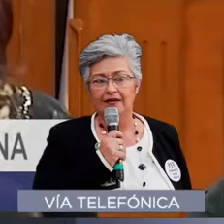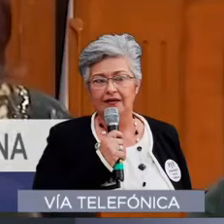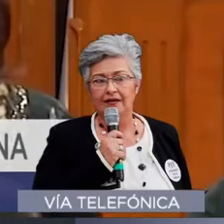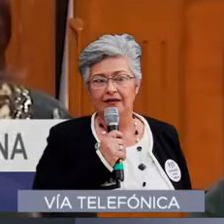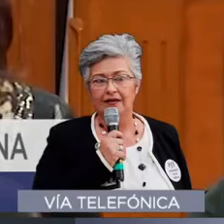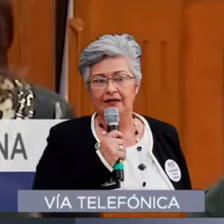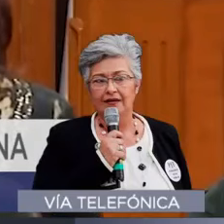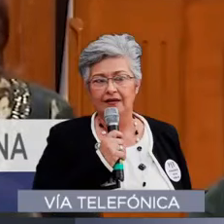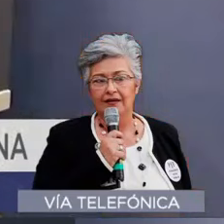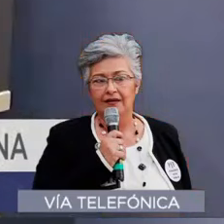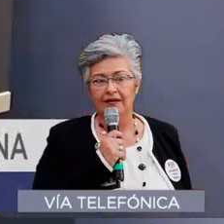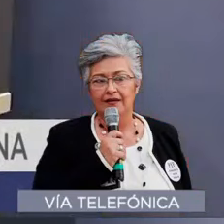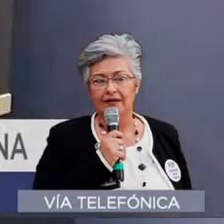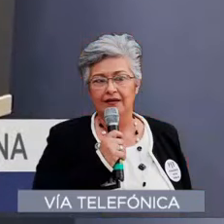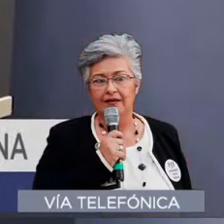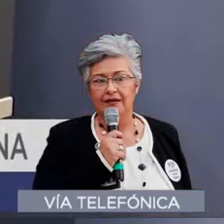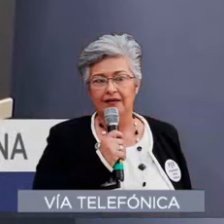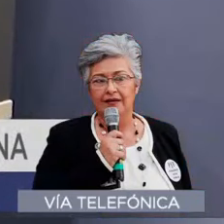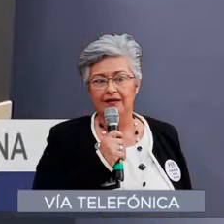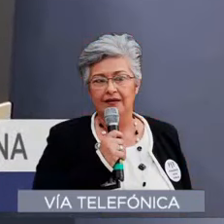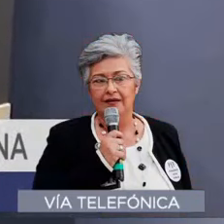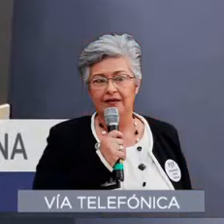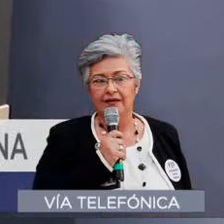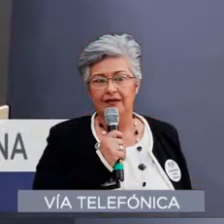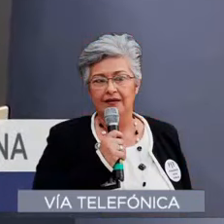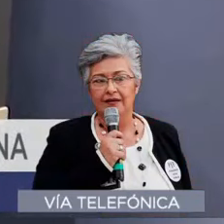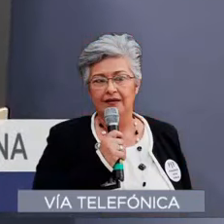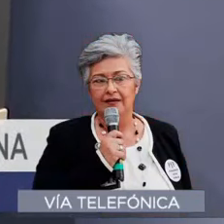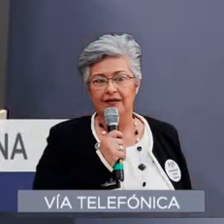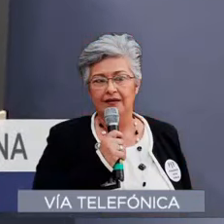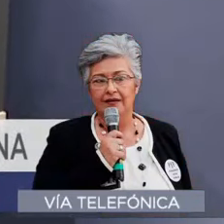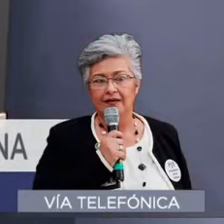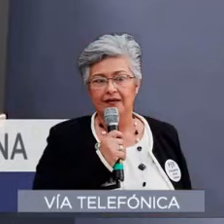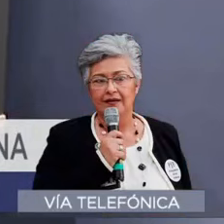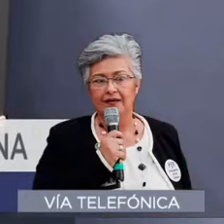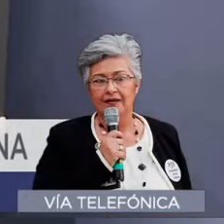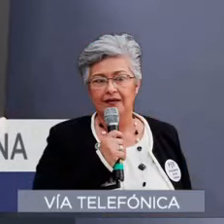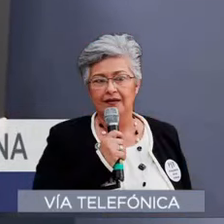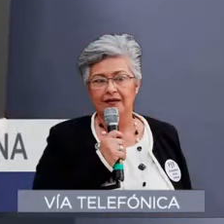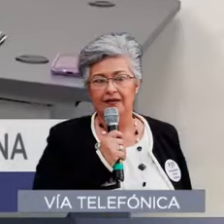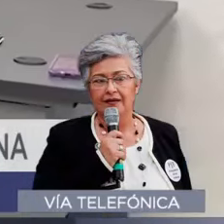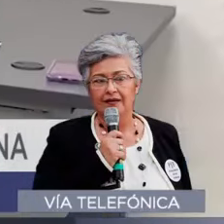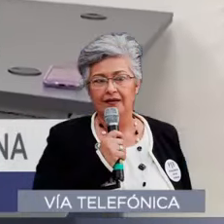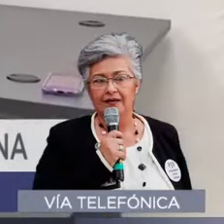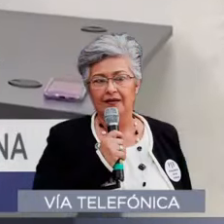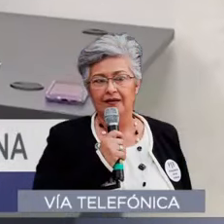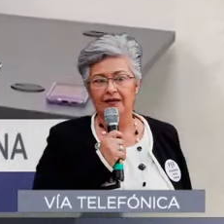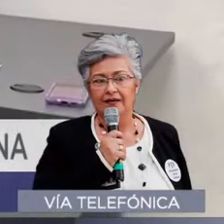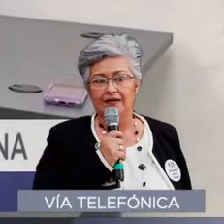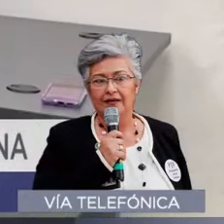legislatura y de los senadores de esta, que aún no lo aprueban, y de la siguiente